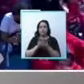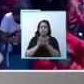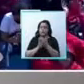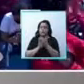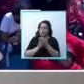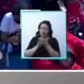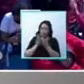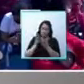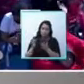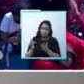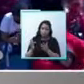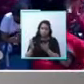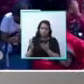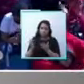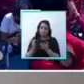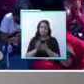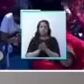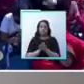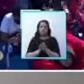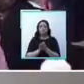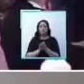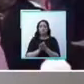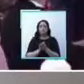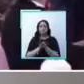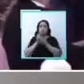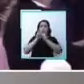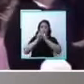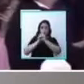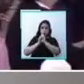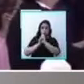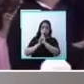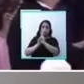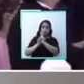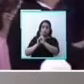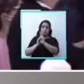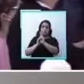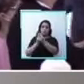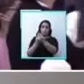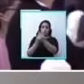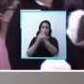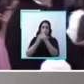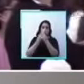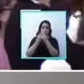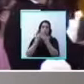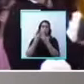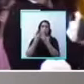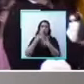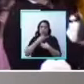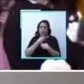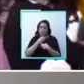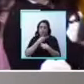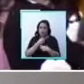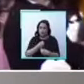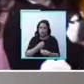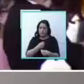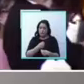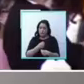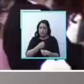o resolviendo ese nivel de insatisfacción que se maneja en una situación, ¿verdad?,